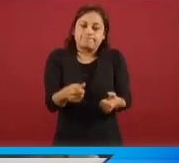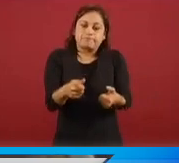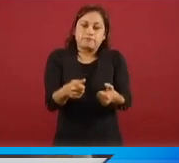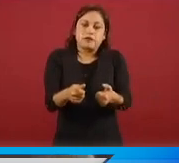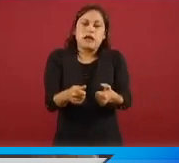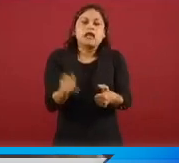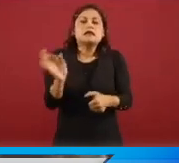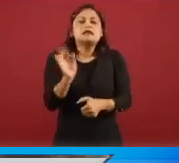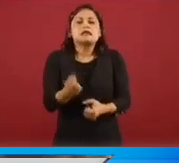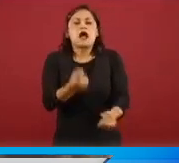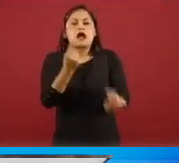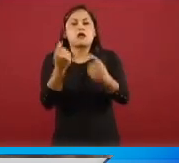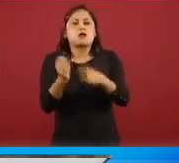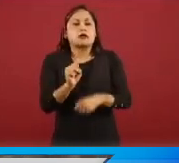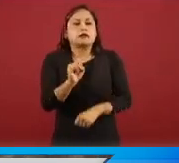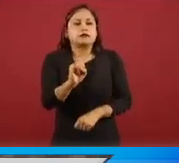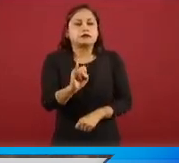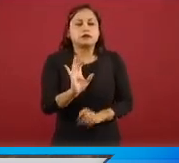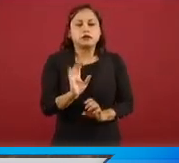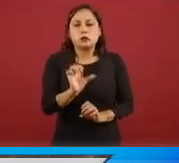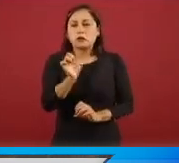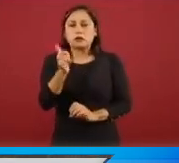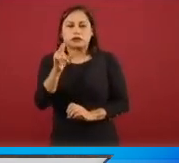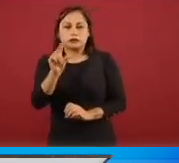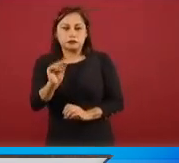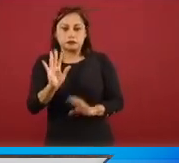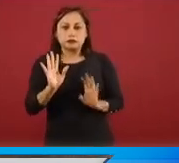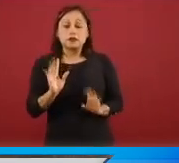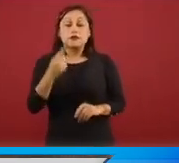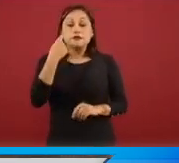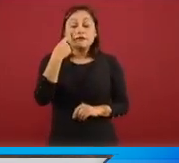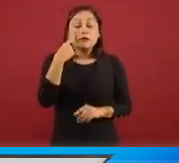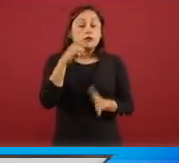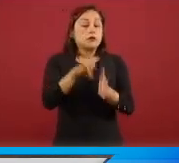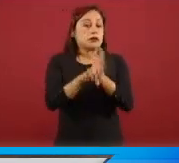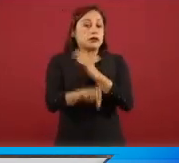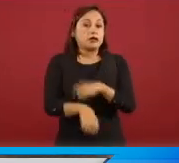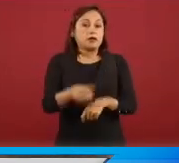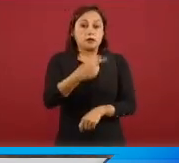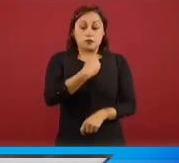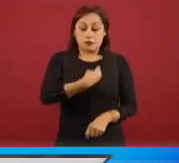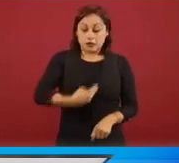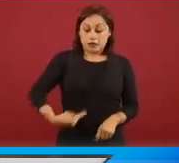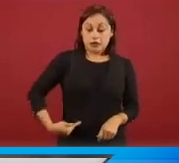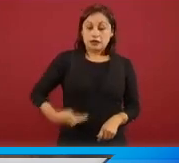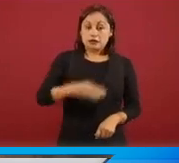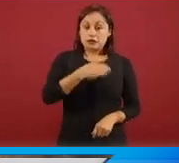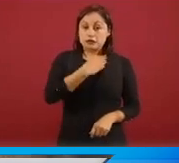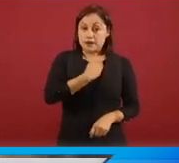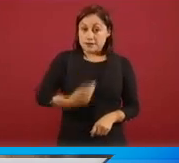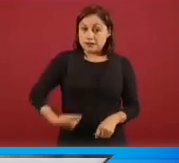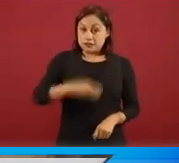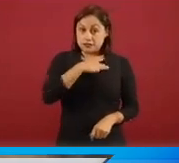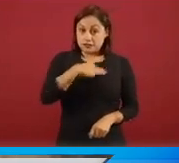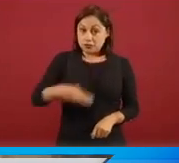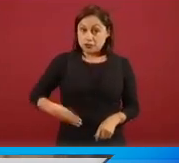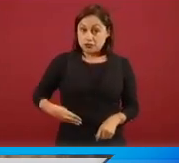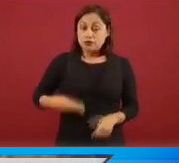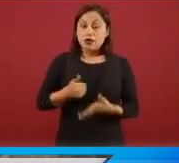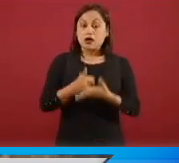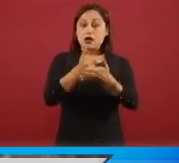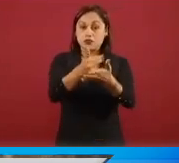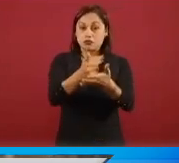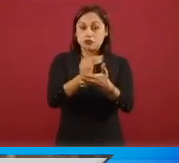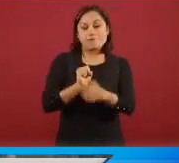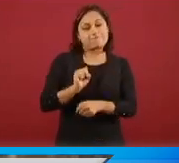que atiende todos los días el problema de inseguridad y otros que no lo hacen y afectan directamente a la población que representan de modo que se dará